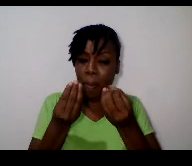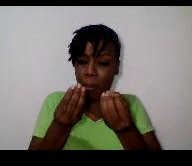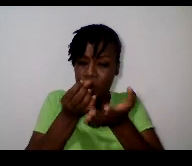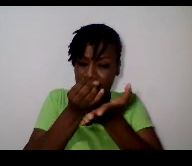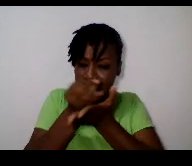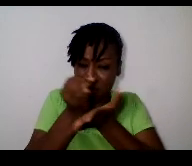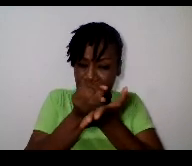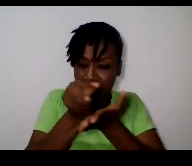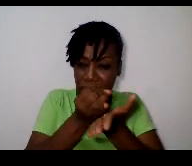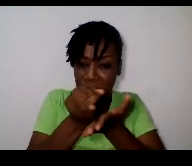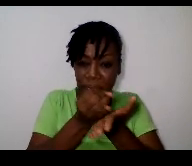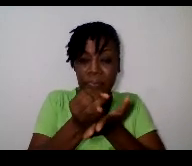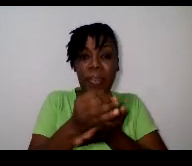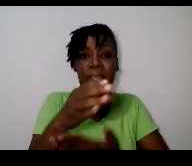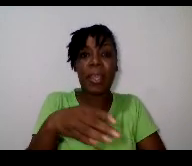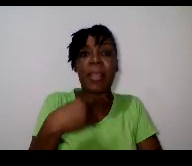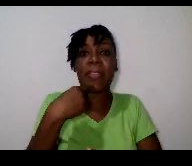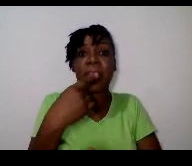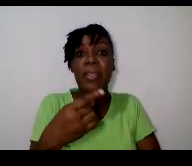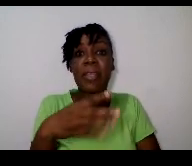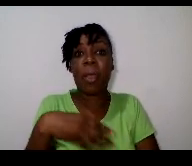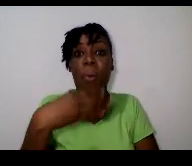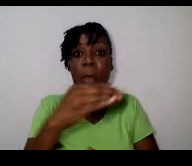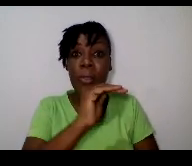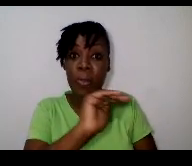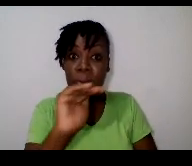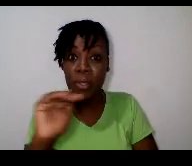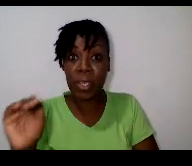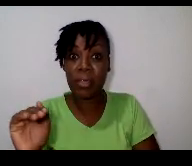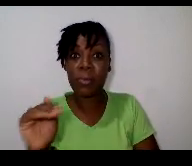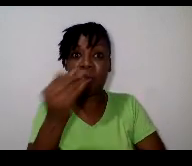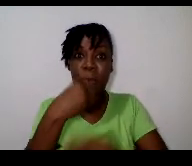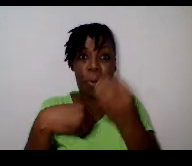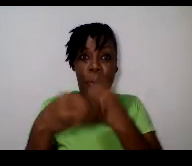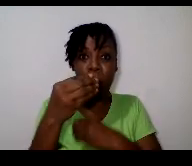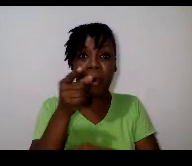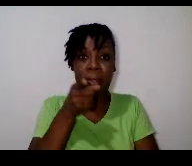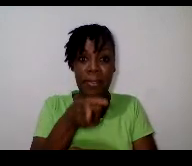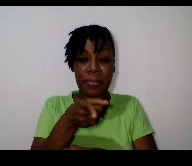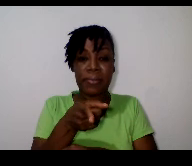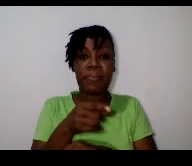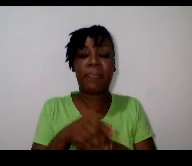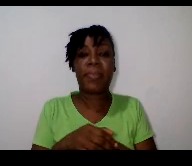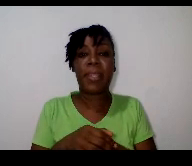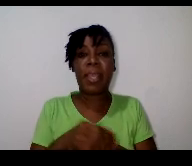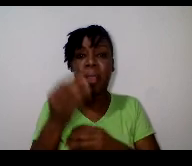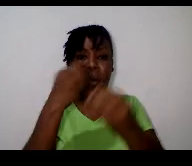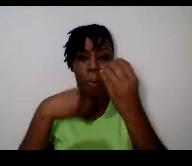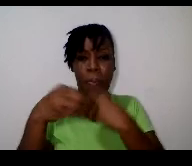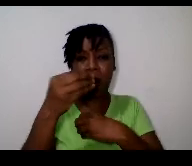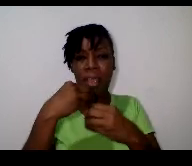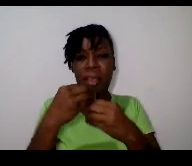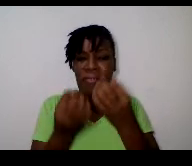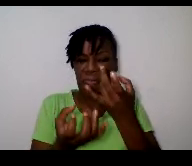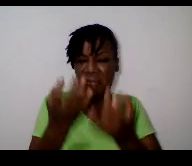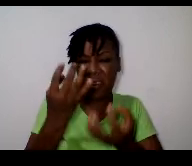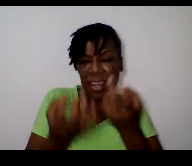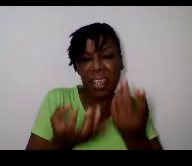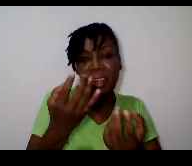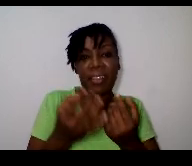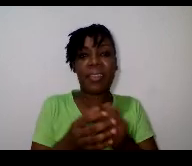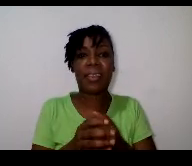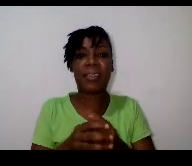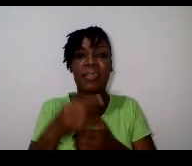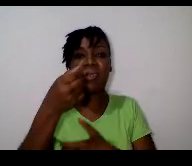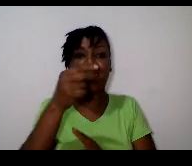que cuando los niños se alimentan con este tipo de alimentos, comidas fritas, grasas saturadas y ricas en